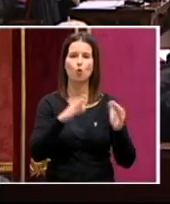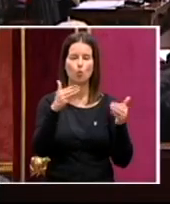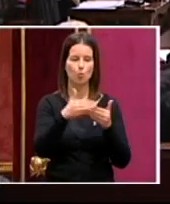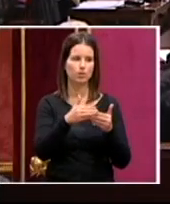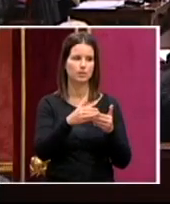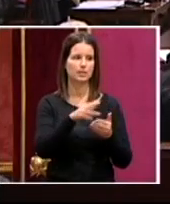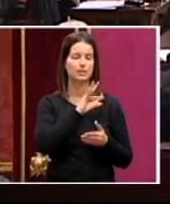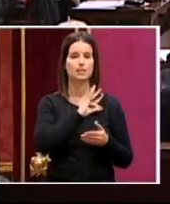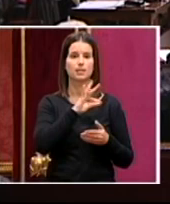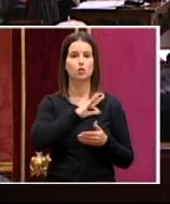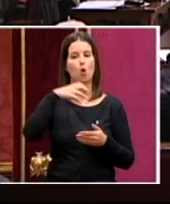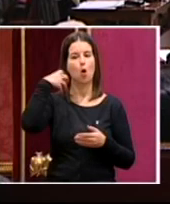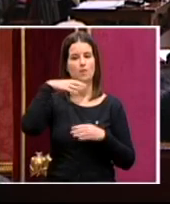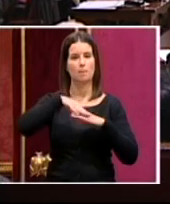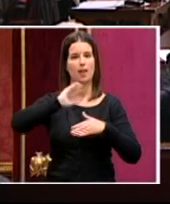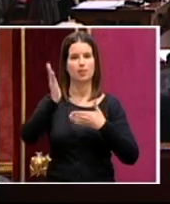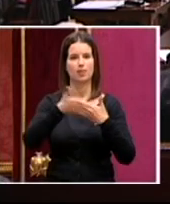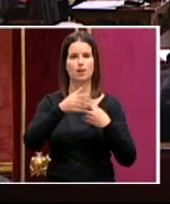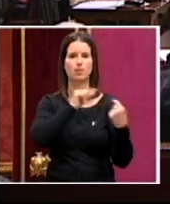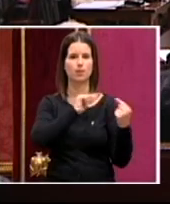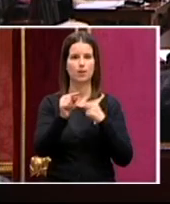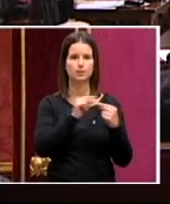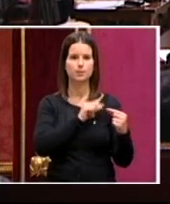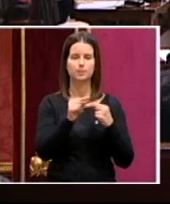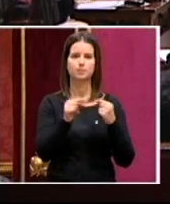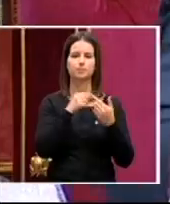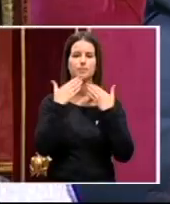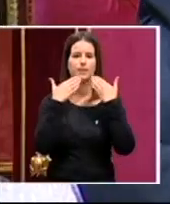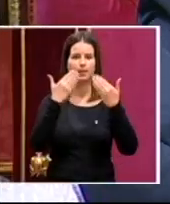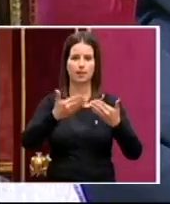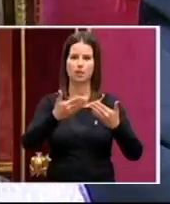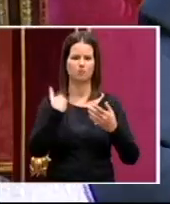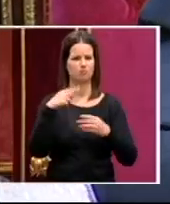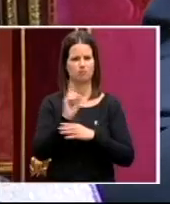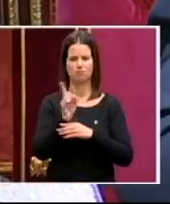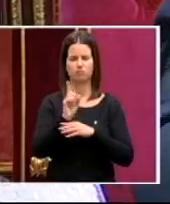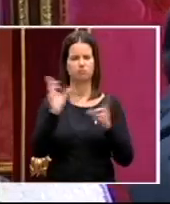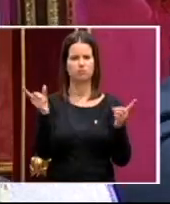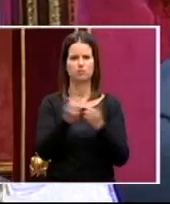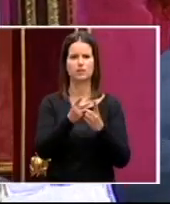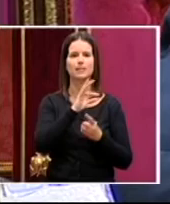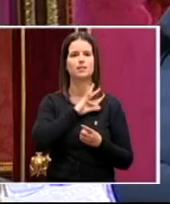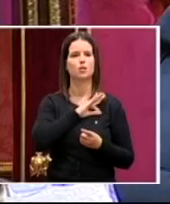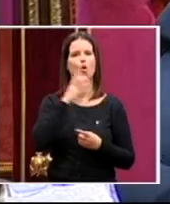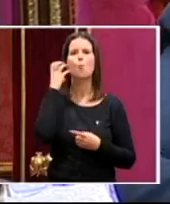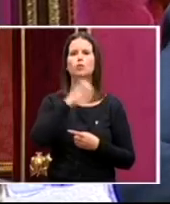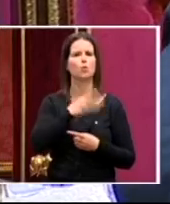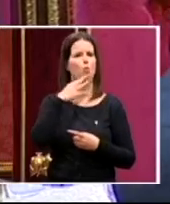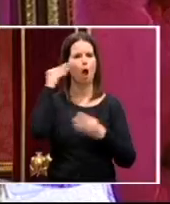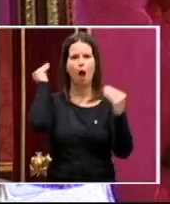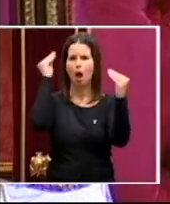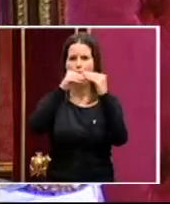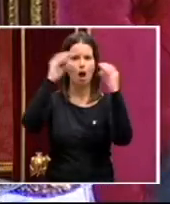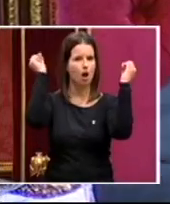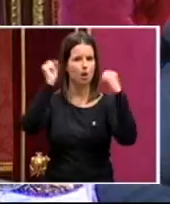señor Oliver, para cerrar el debate, tiene la palabra. Muchas gracias. Muy rápido. Bien, señor Puentedura, completamente de acuerdo. Digo, pero, en fin,